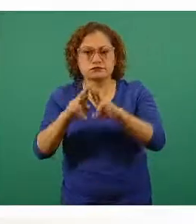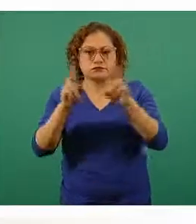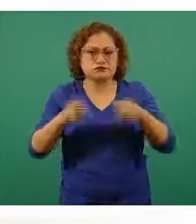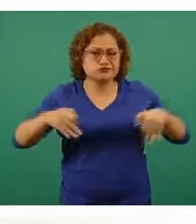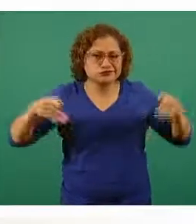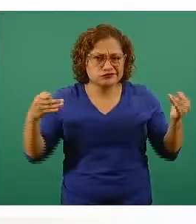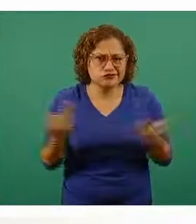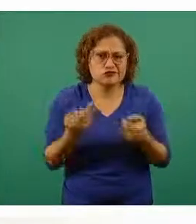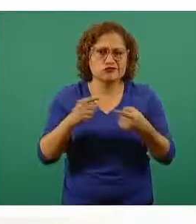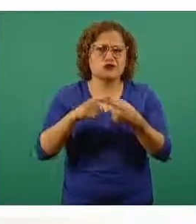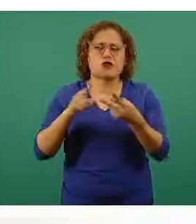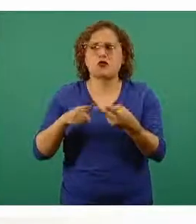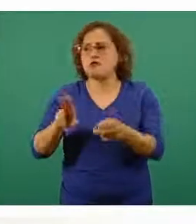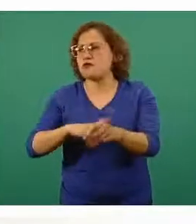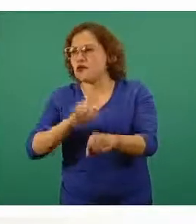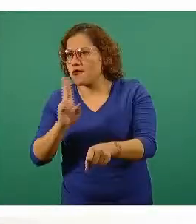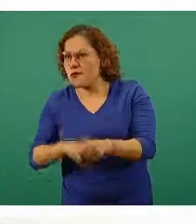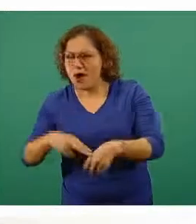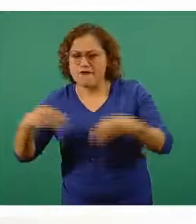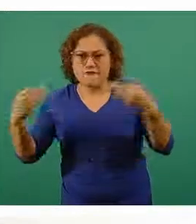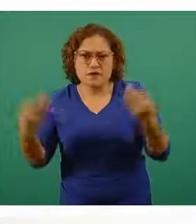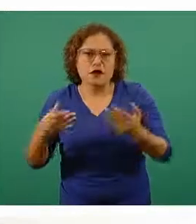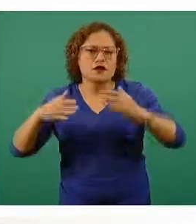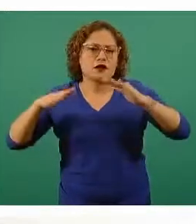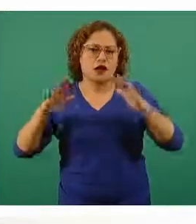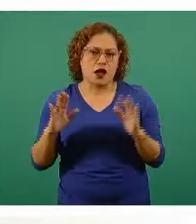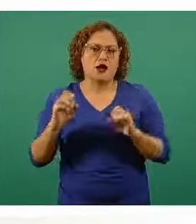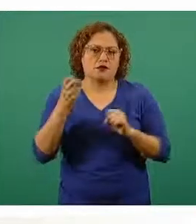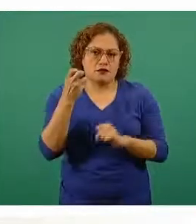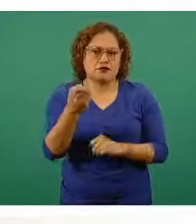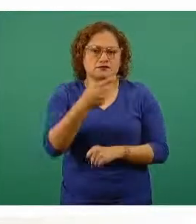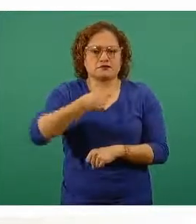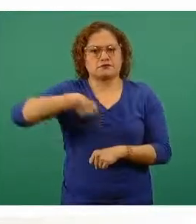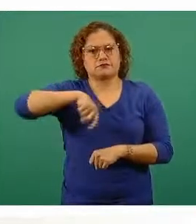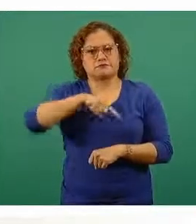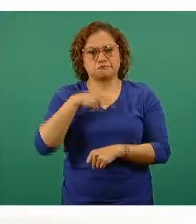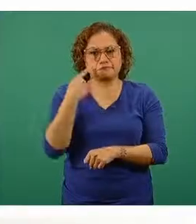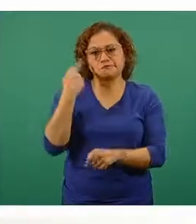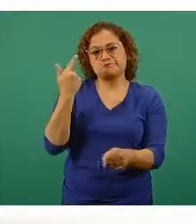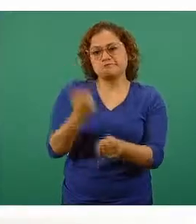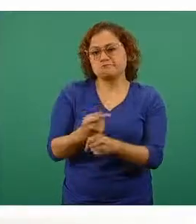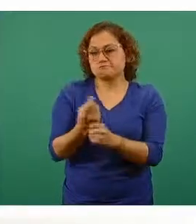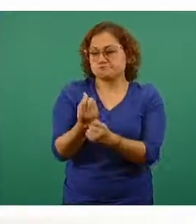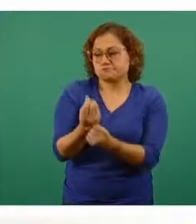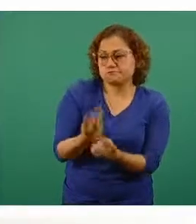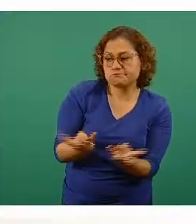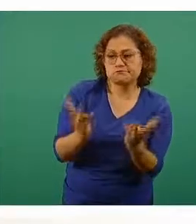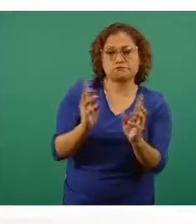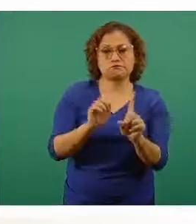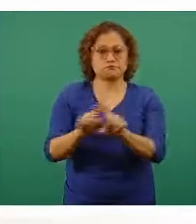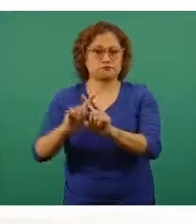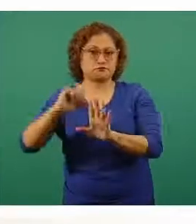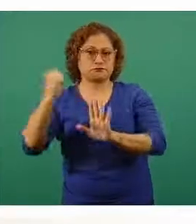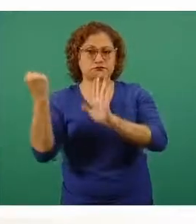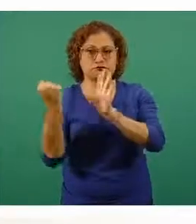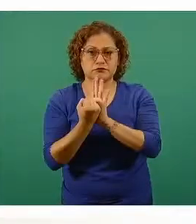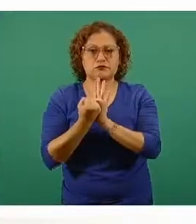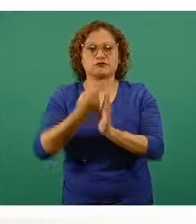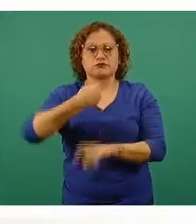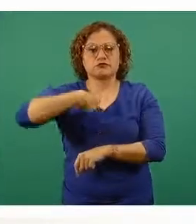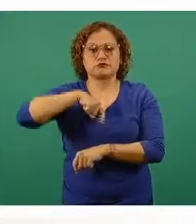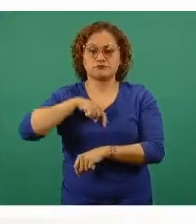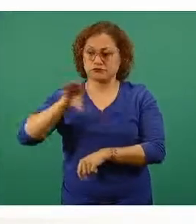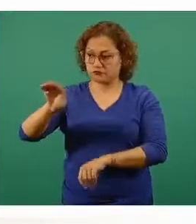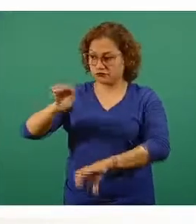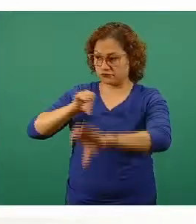otras refrigeración, pues obviamente tener un abanico de diferentes tipos de vacunas permite entonces que la logística